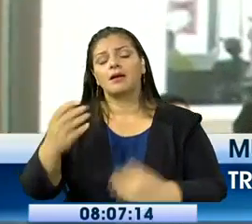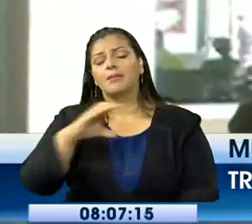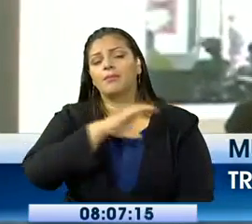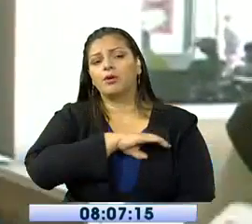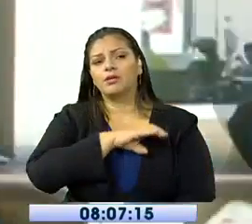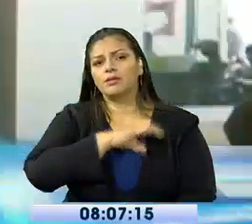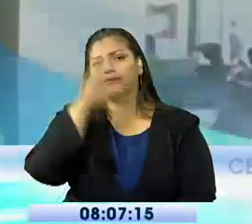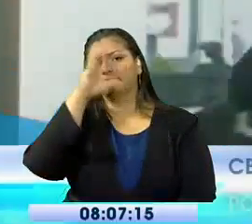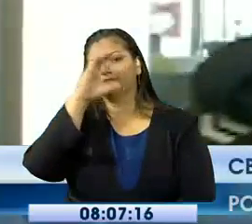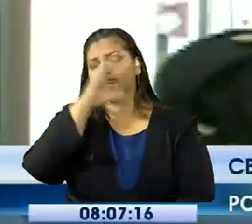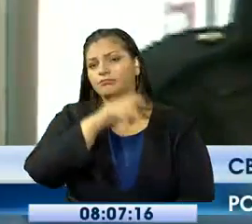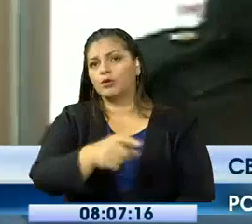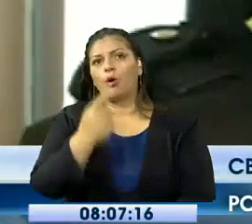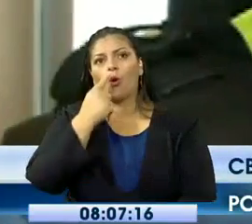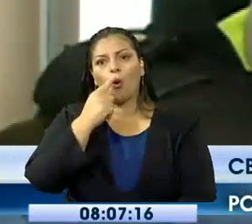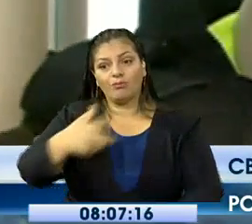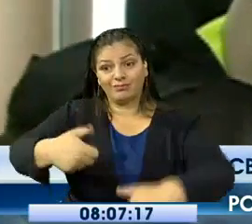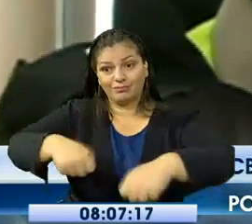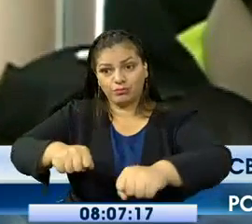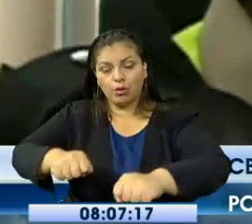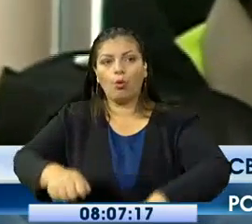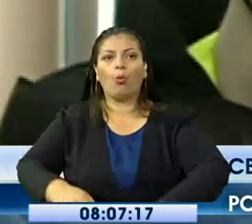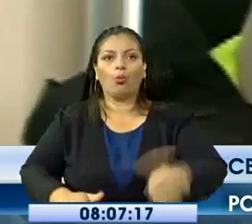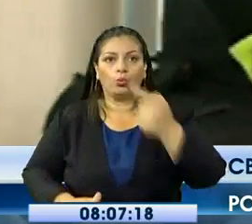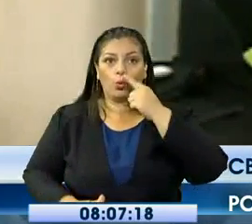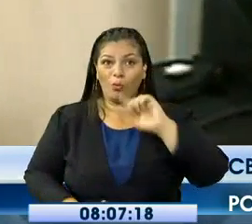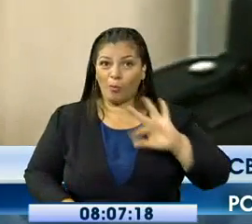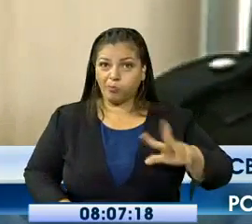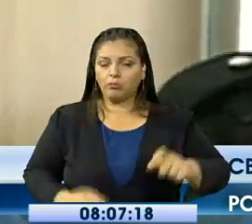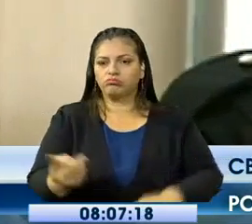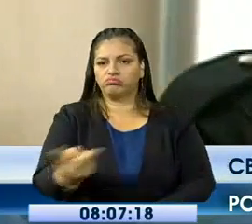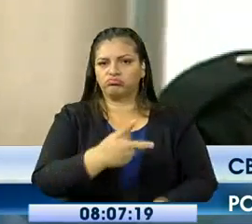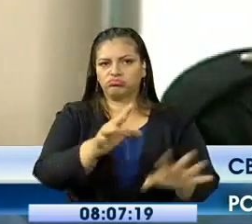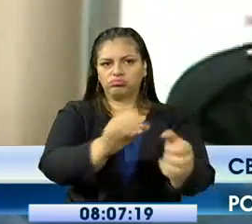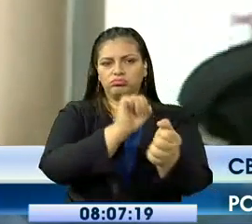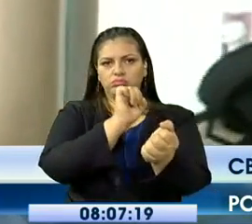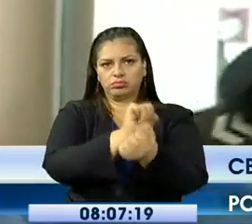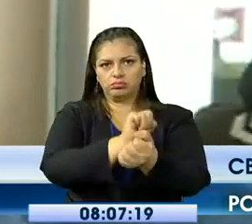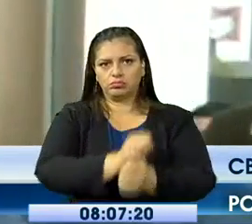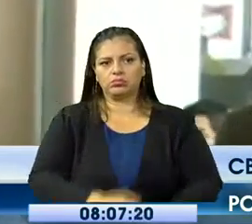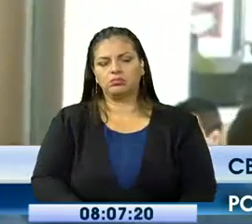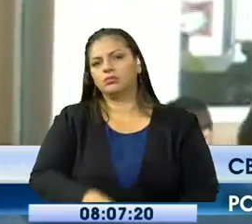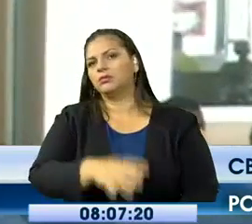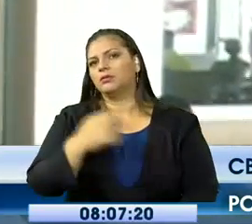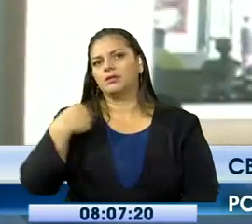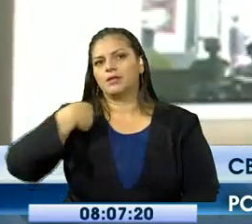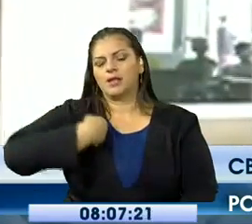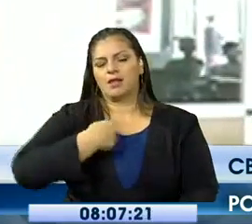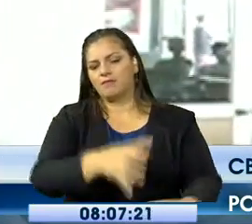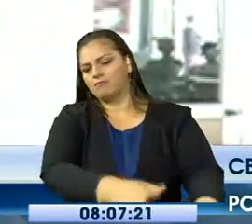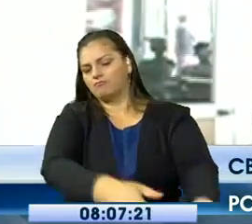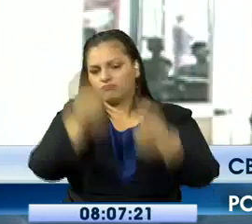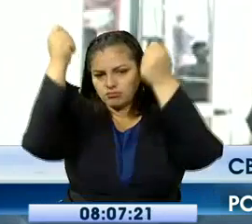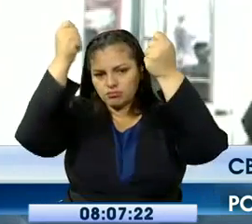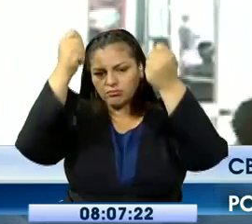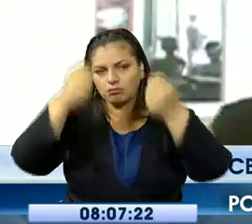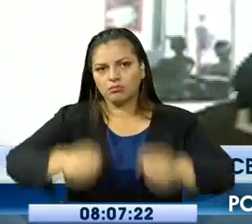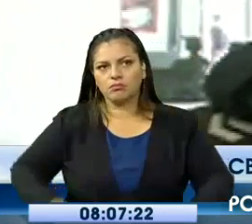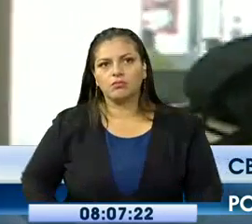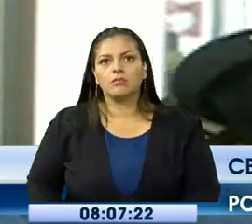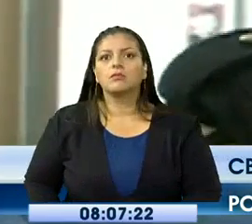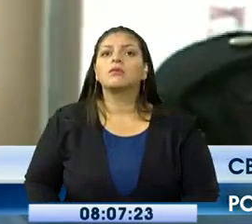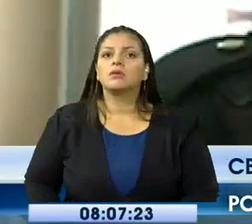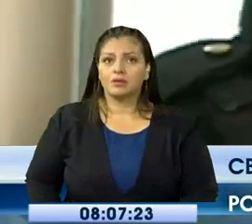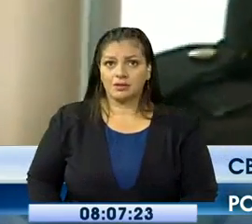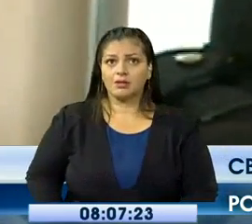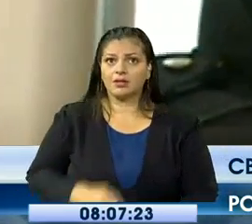en cuyo interior contenía el teléfono, y realizando un registro minucioso en la pantaloneta, en el bolsillo derecho, se le encontró la cantidad de